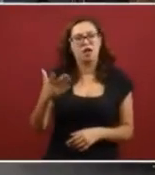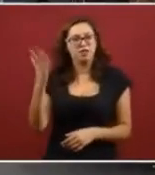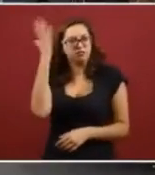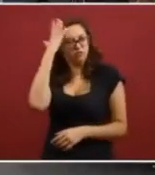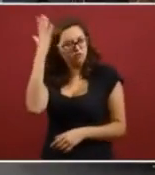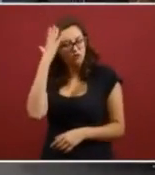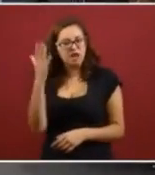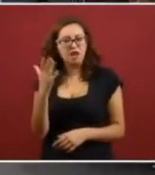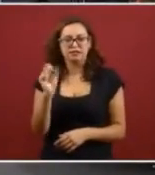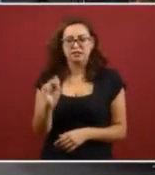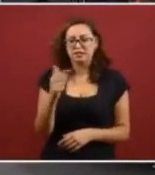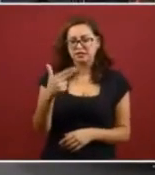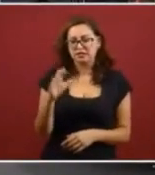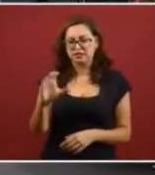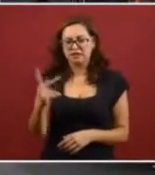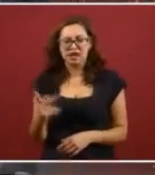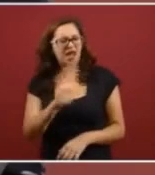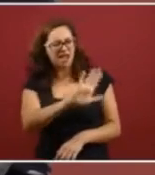se puede?